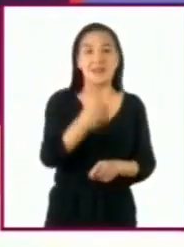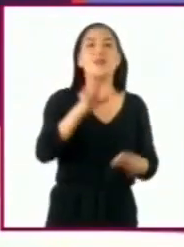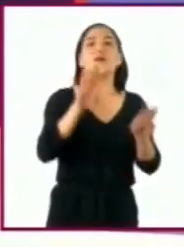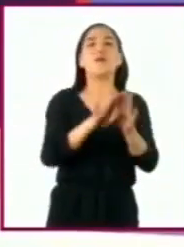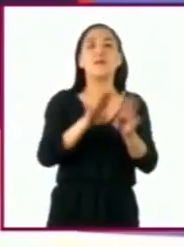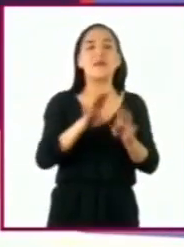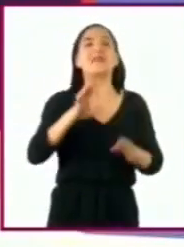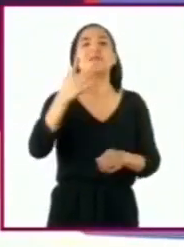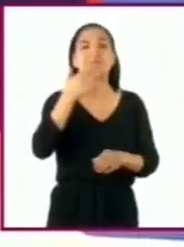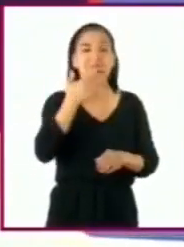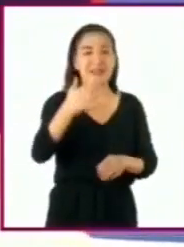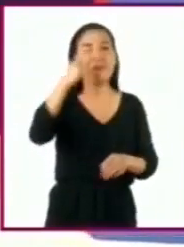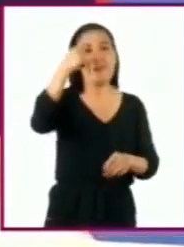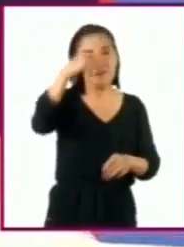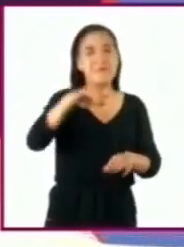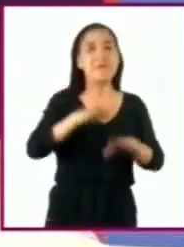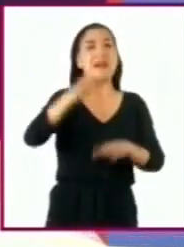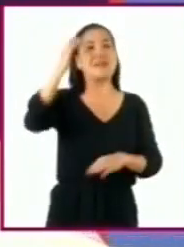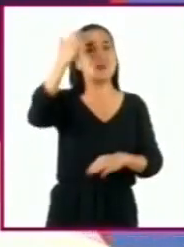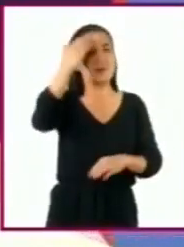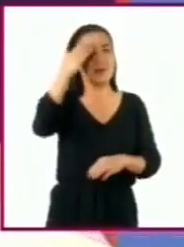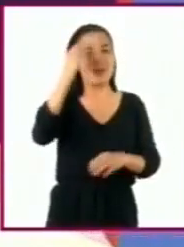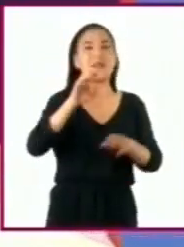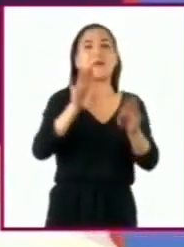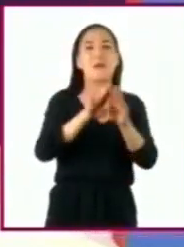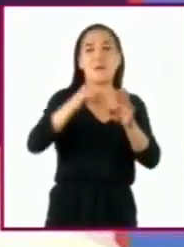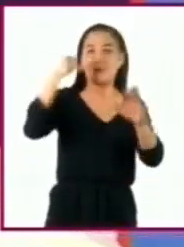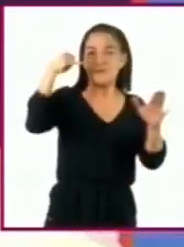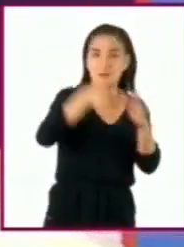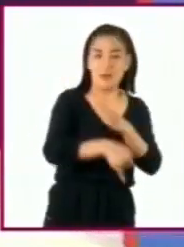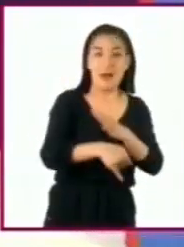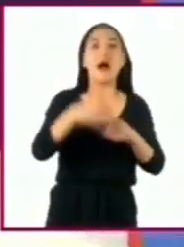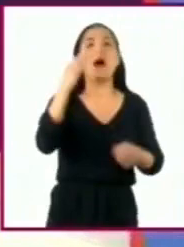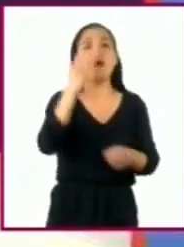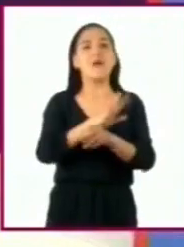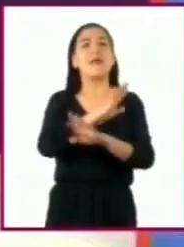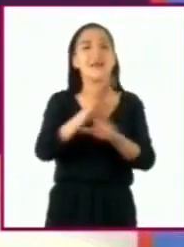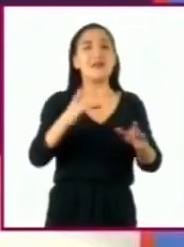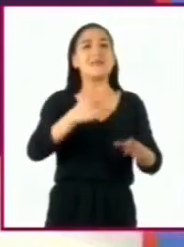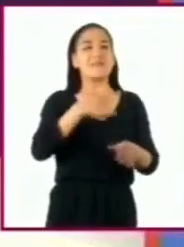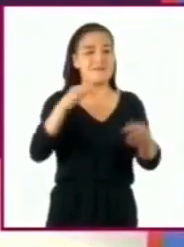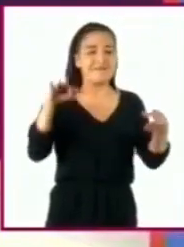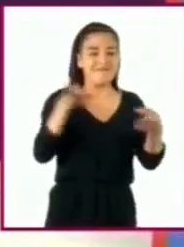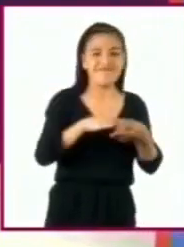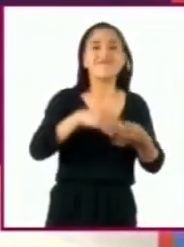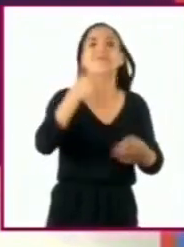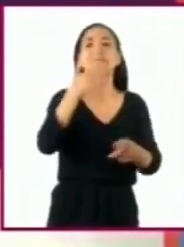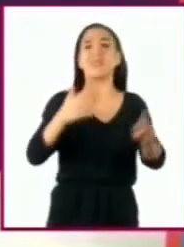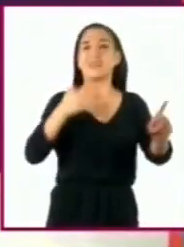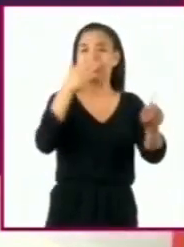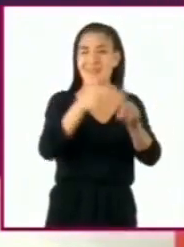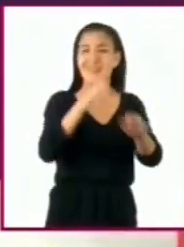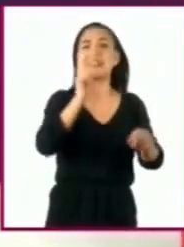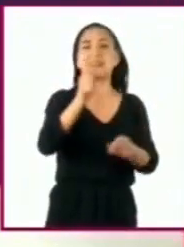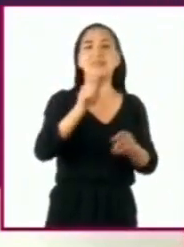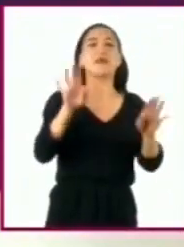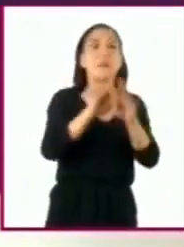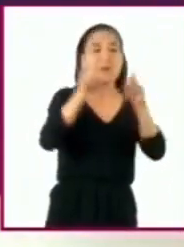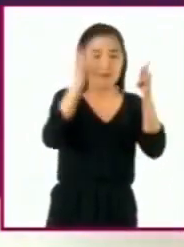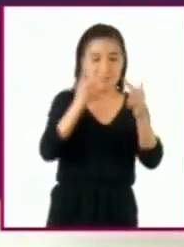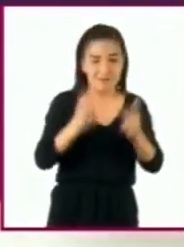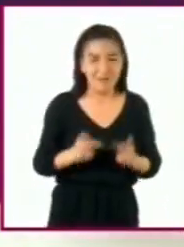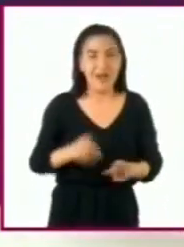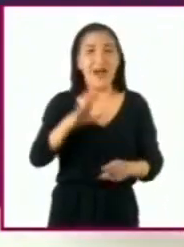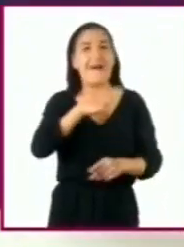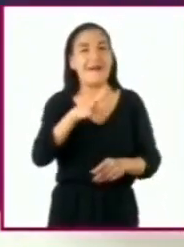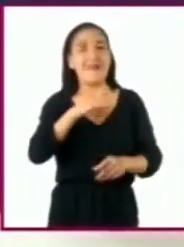enriquecerá nuestro conocimiento. Por tal, me parece que nos hemos acercado a cumplir el aprendizaje esperado. Compara una variedad de